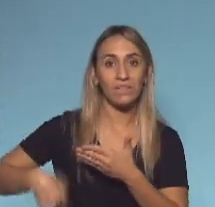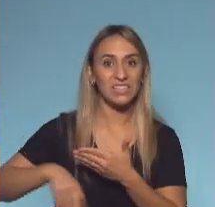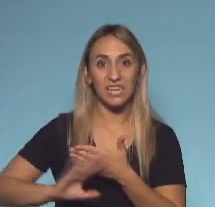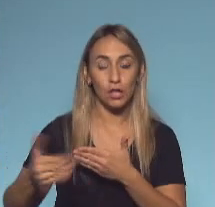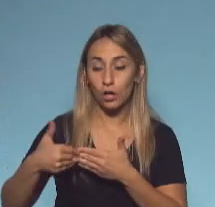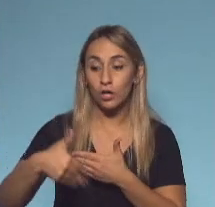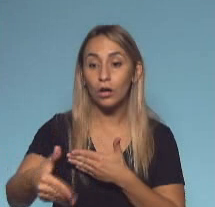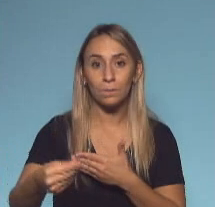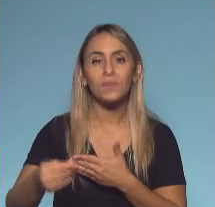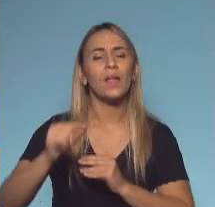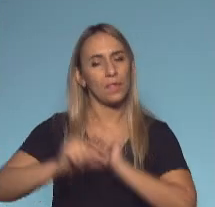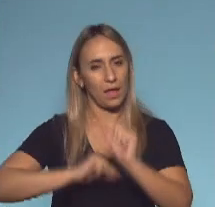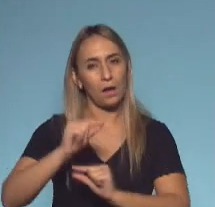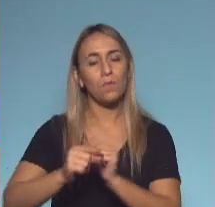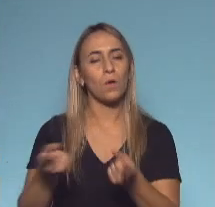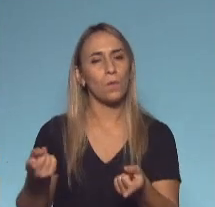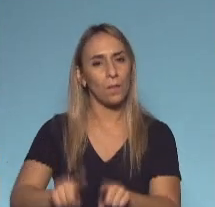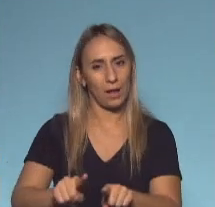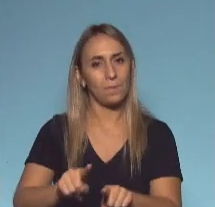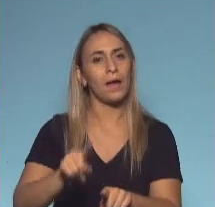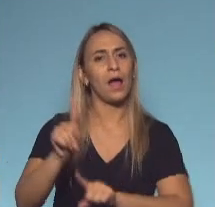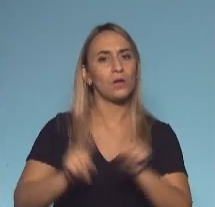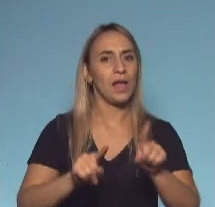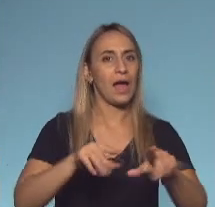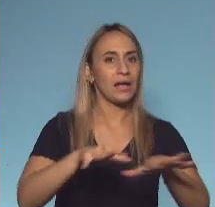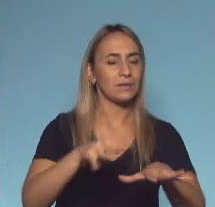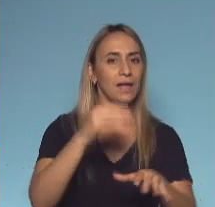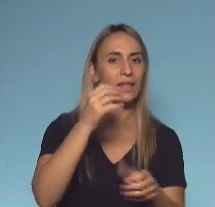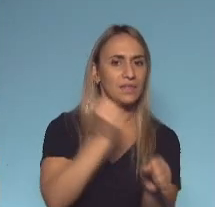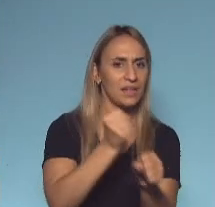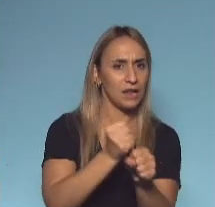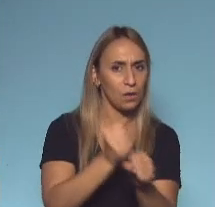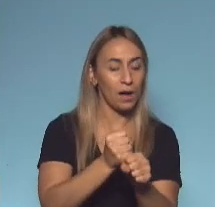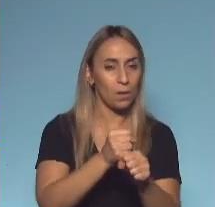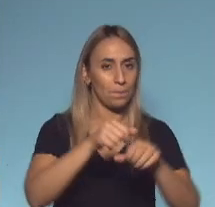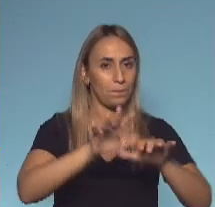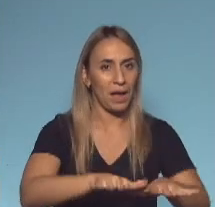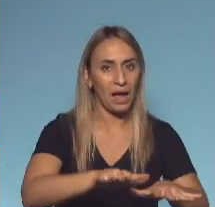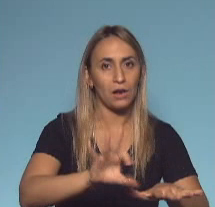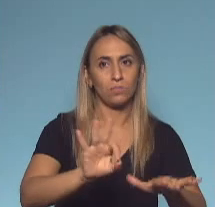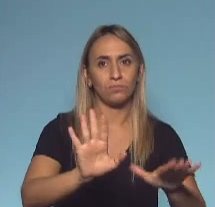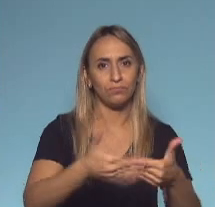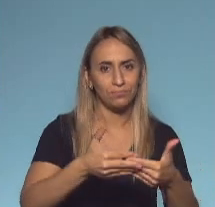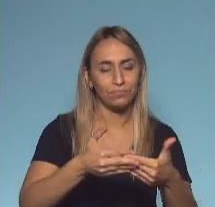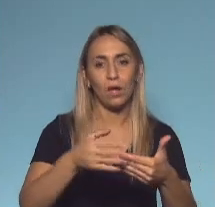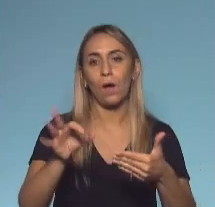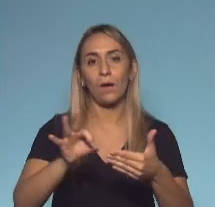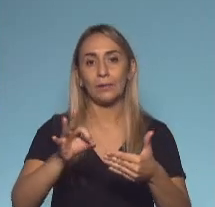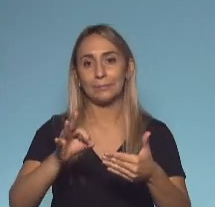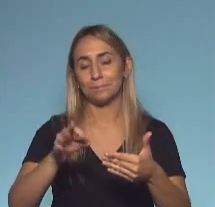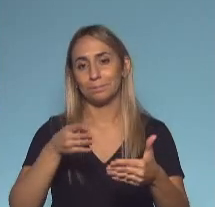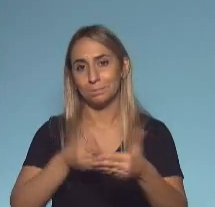poco a fases más restrictivas, a actividades económicas que de pronto se ven paralizadas o